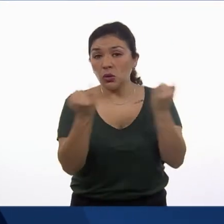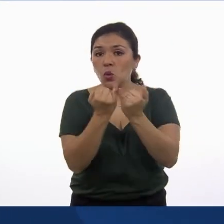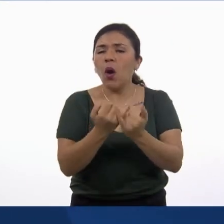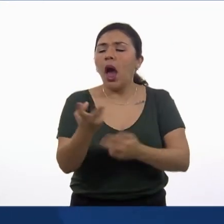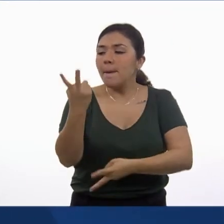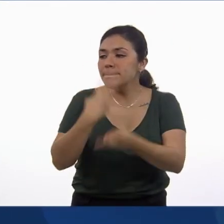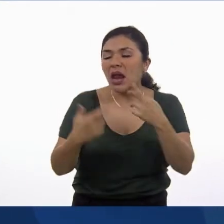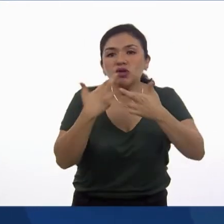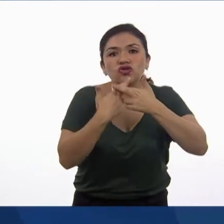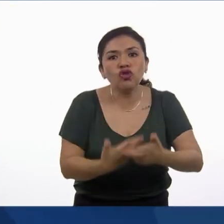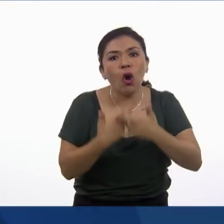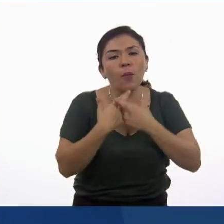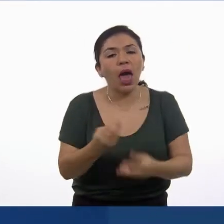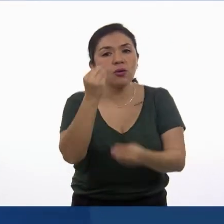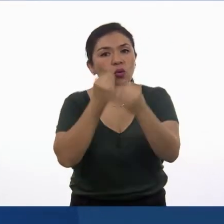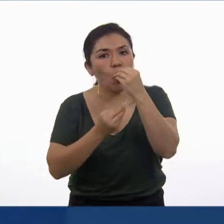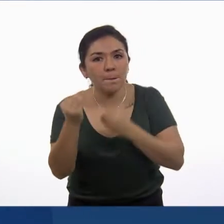sobrar comida,